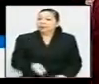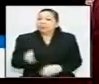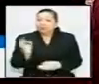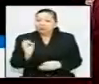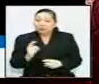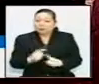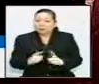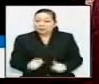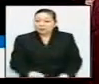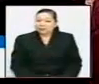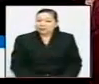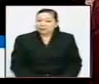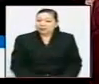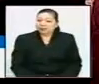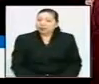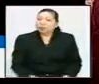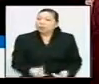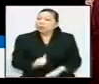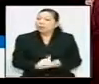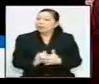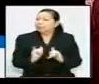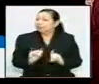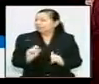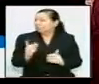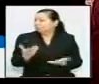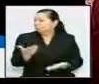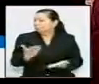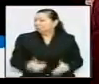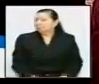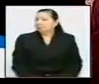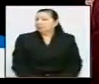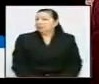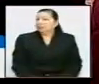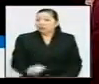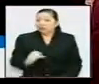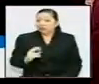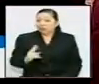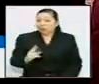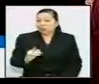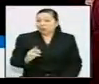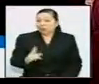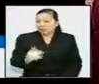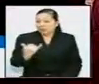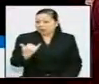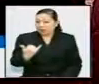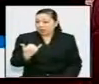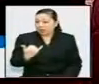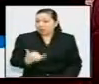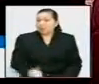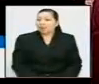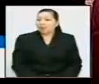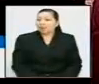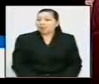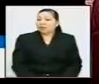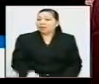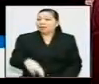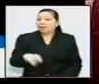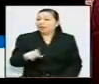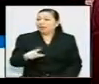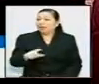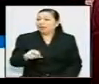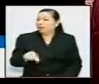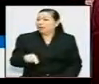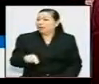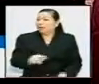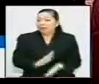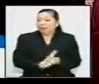expuesto, como quedando a entender que de repente la Contraloría actual, a través del Contralor Nelson Chat, no ha